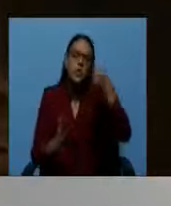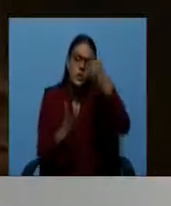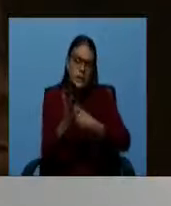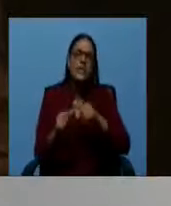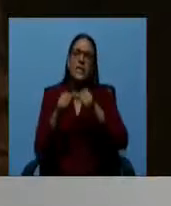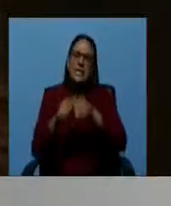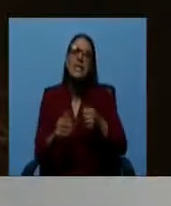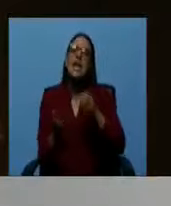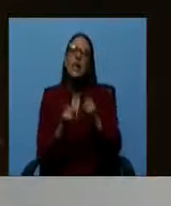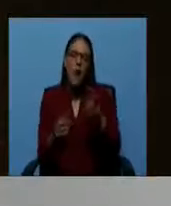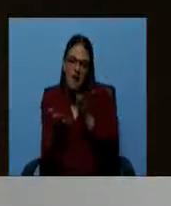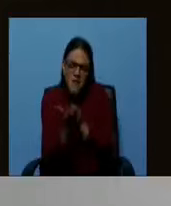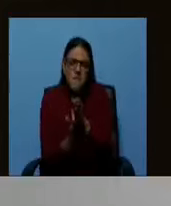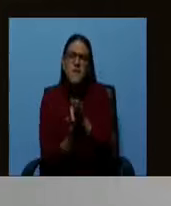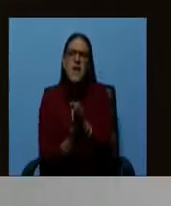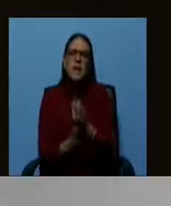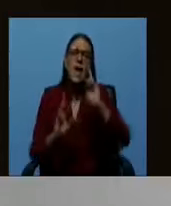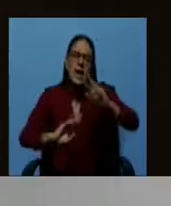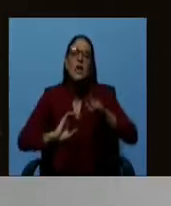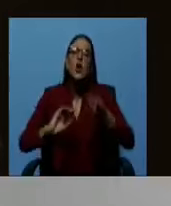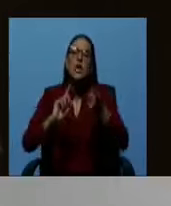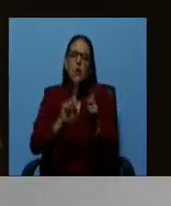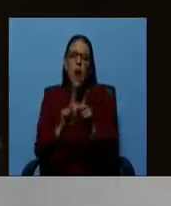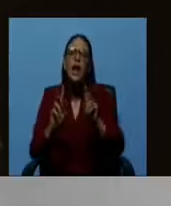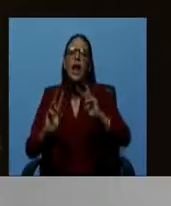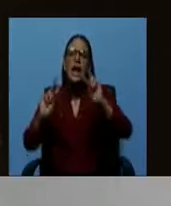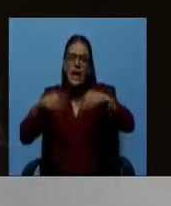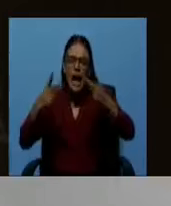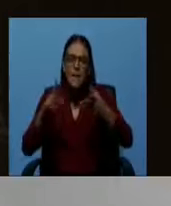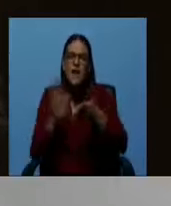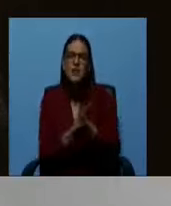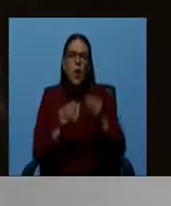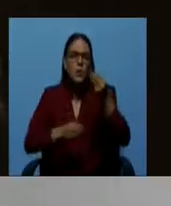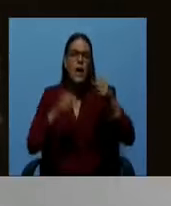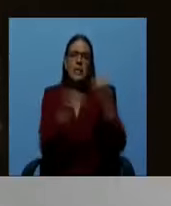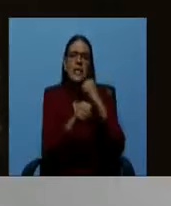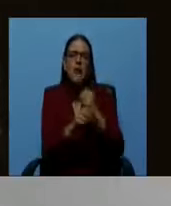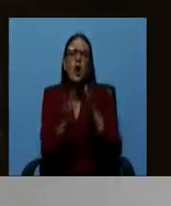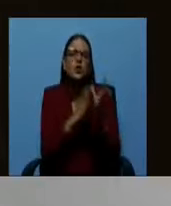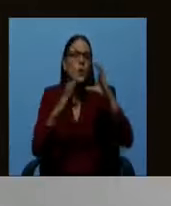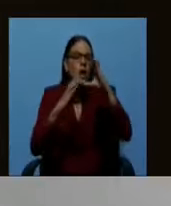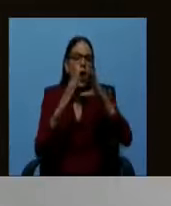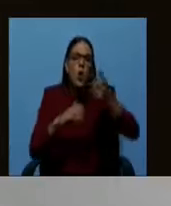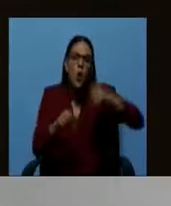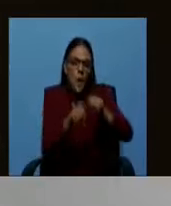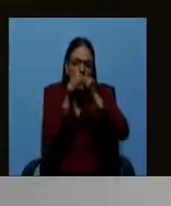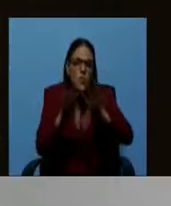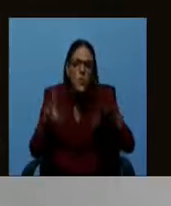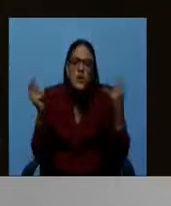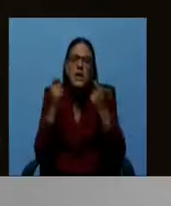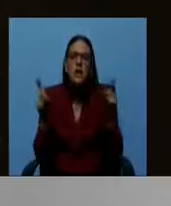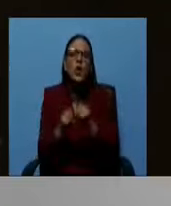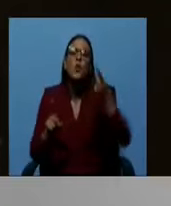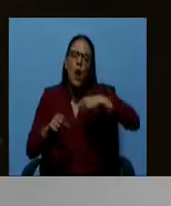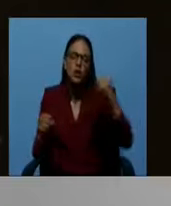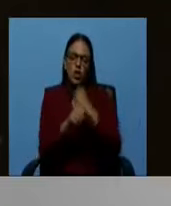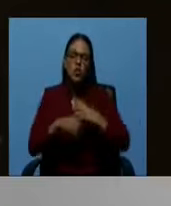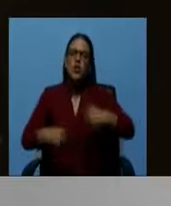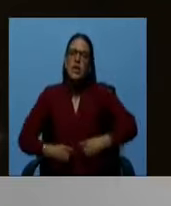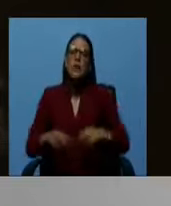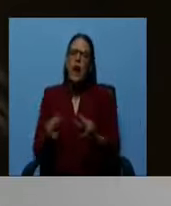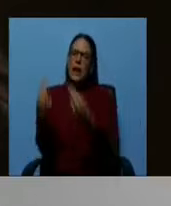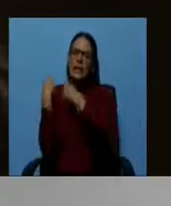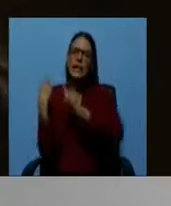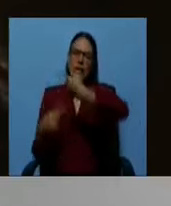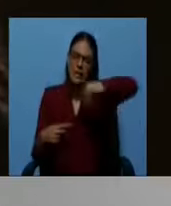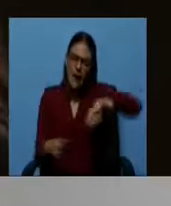mantienen firmes y cómo han convertido el hecho comunicacional o el derecho a la comunicación en un ejercicio de vida.